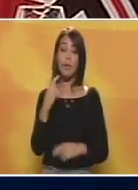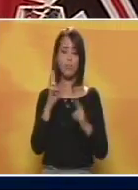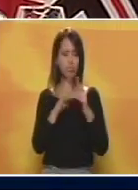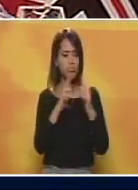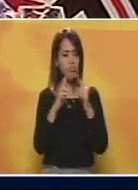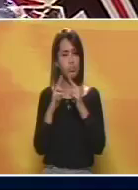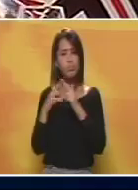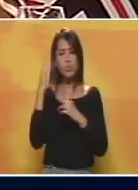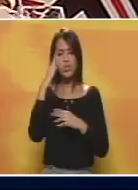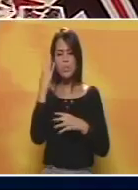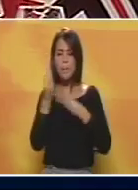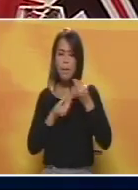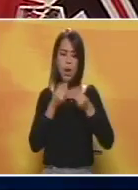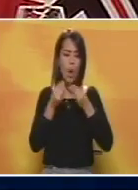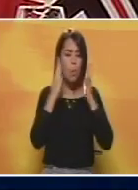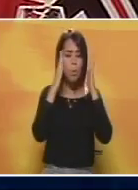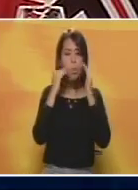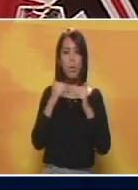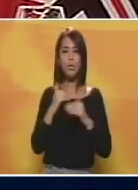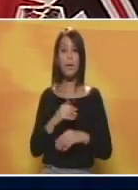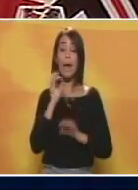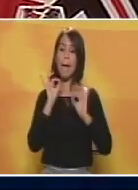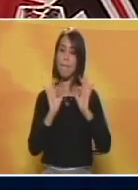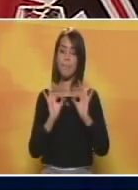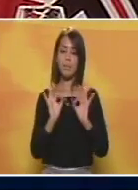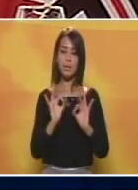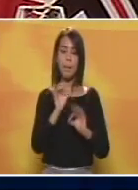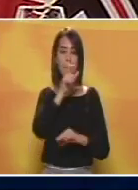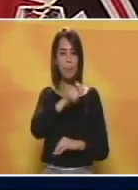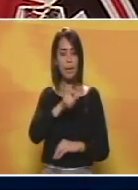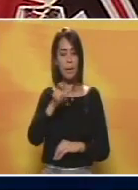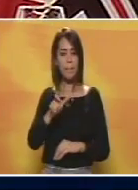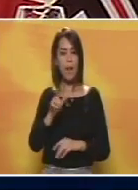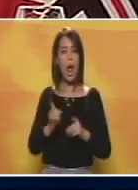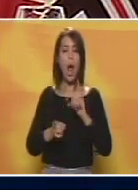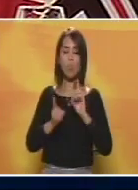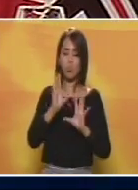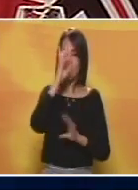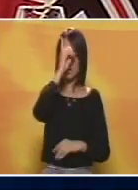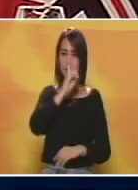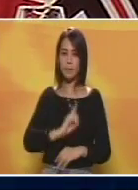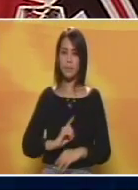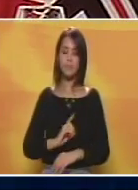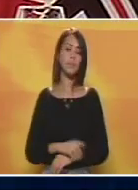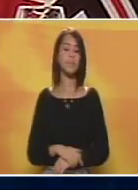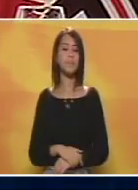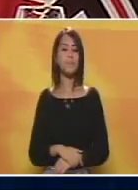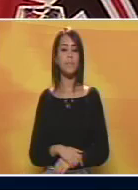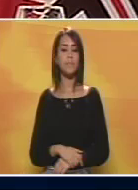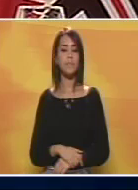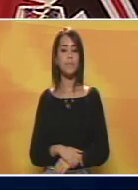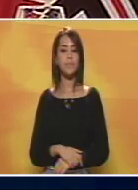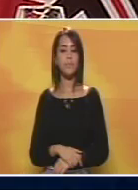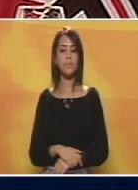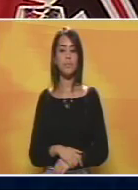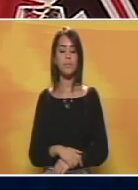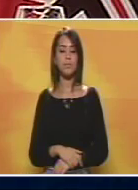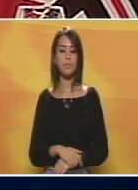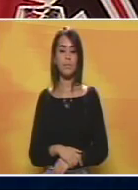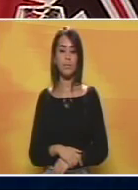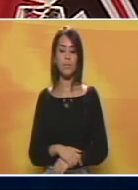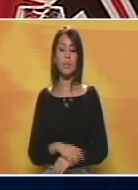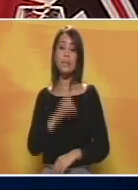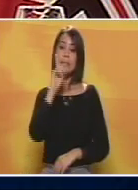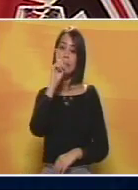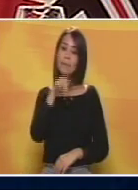y sepan cómo es esta atención especial para las personas con algún tipo de discapacidad. También